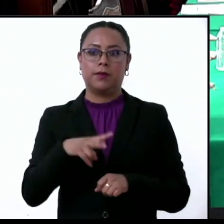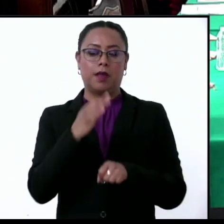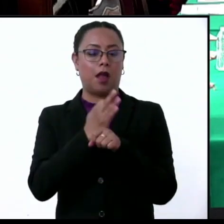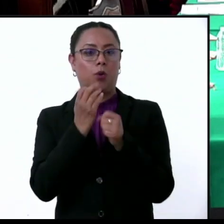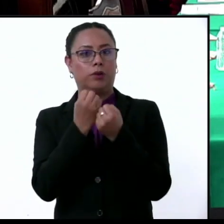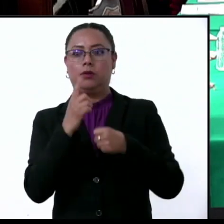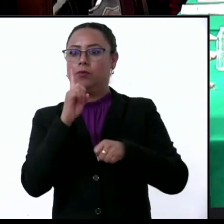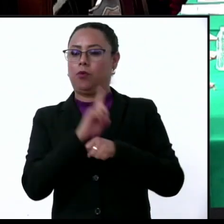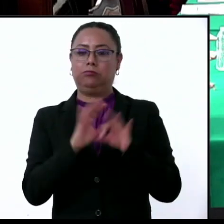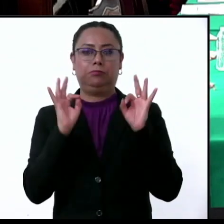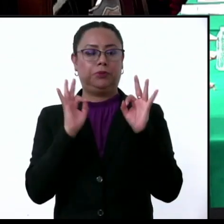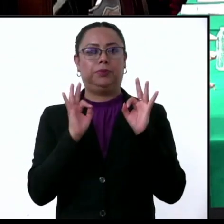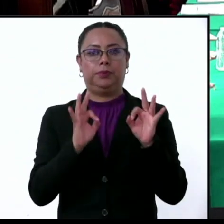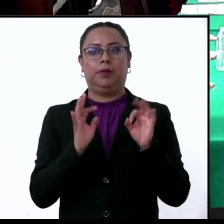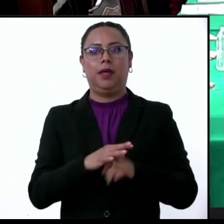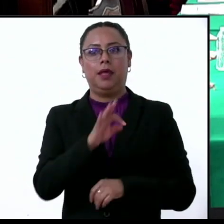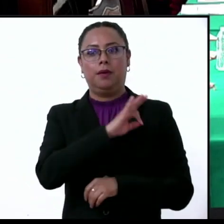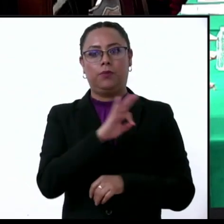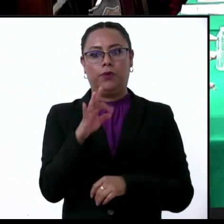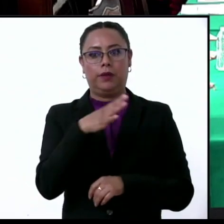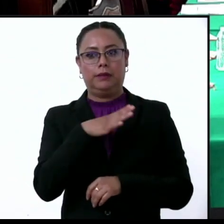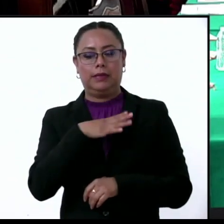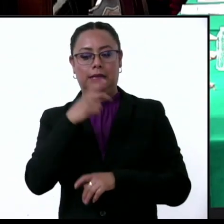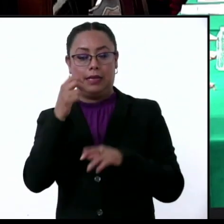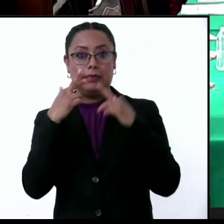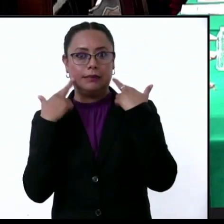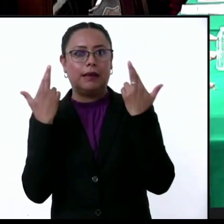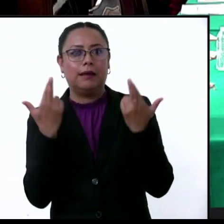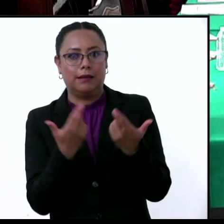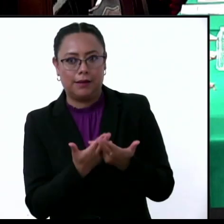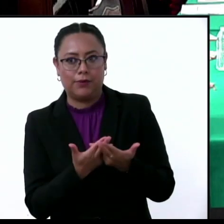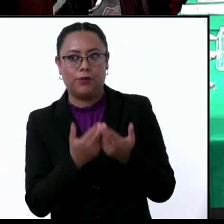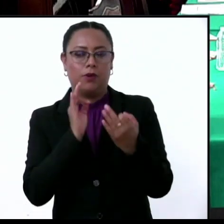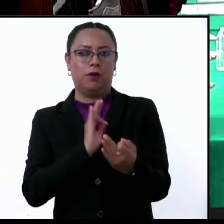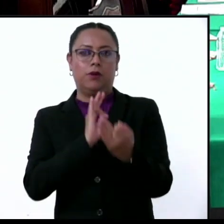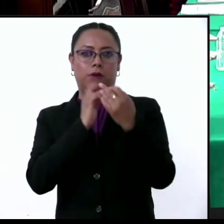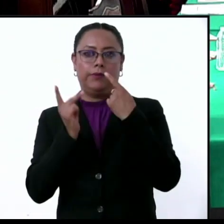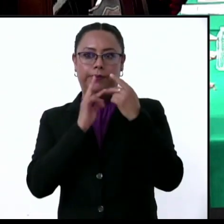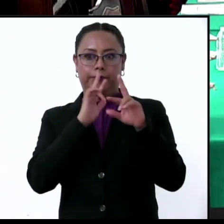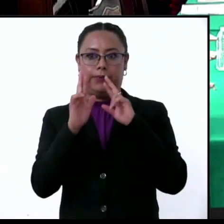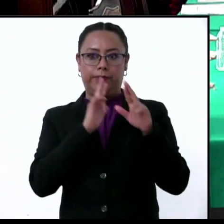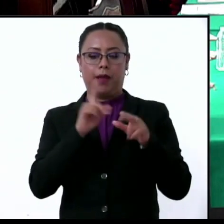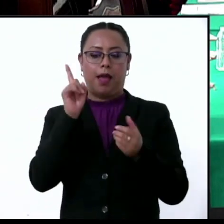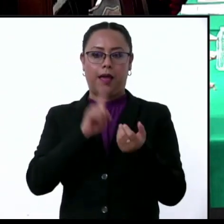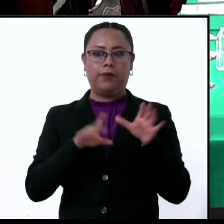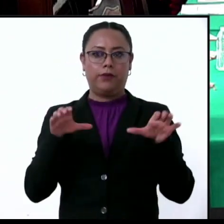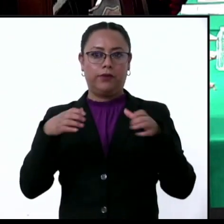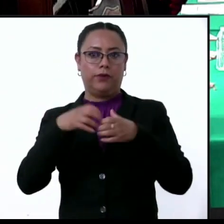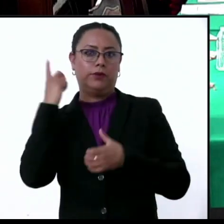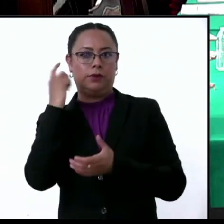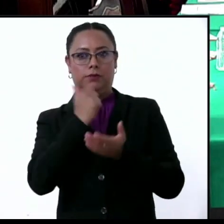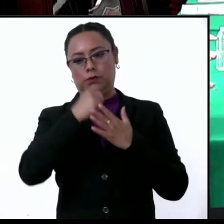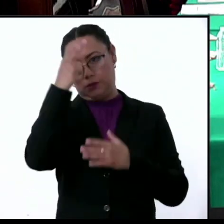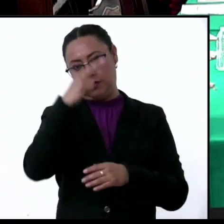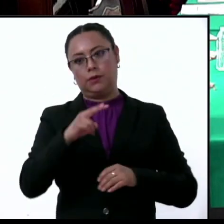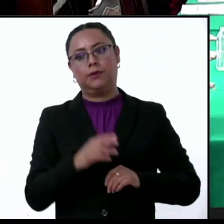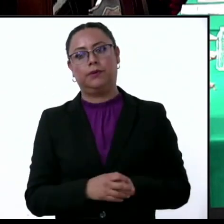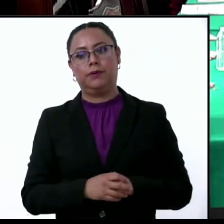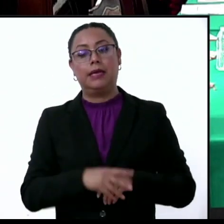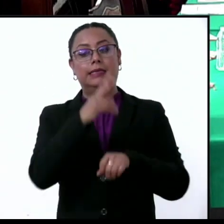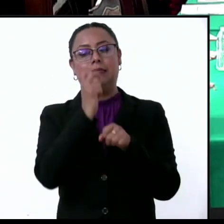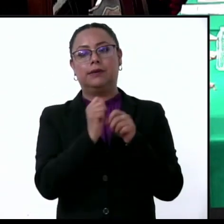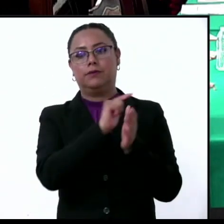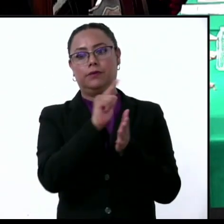oportunidad extraordinaria el tener esta posibilidad de comparecer en el Congreso de la Ciudad de México, en su